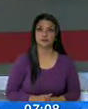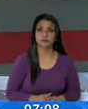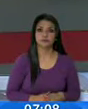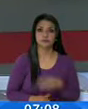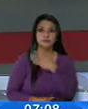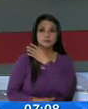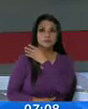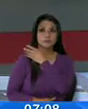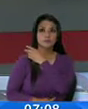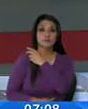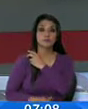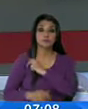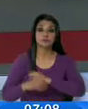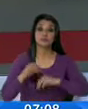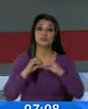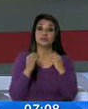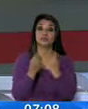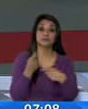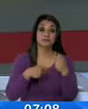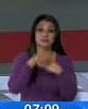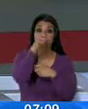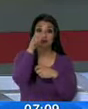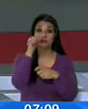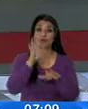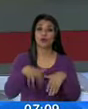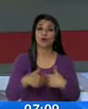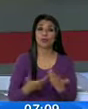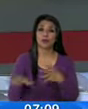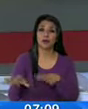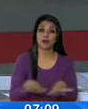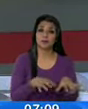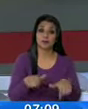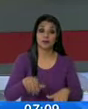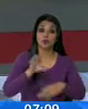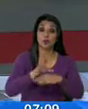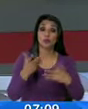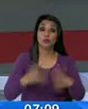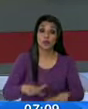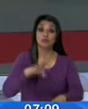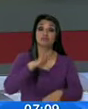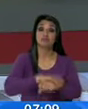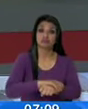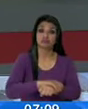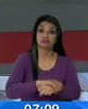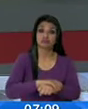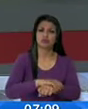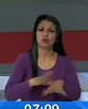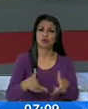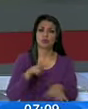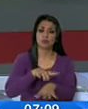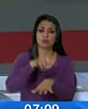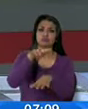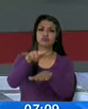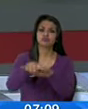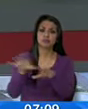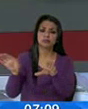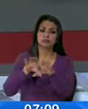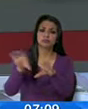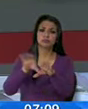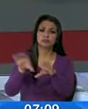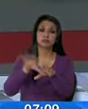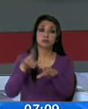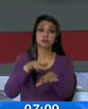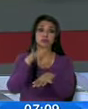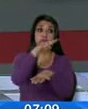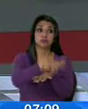operaba estas organizaciones narcodelictivas que fueron desarticuladas en nuestro país y que utilizaban avionetas para transportar bloques de cocaína